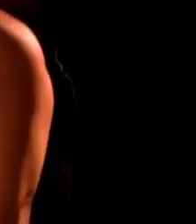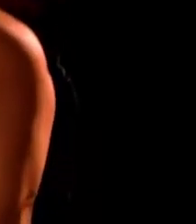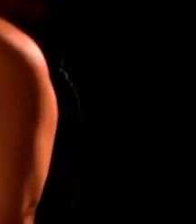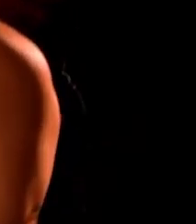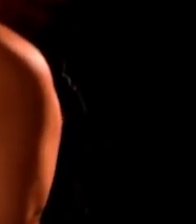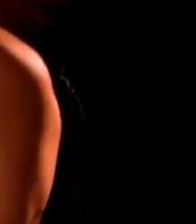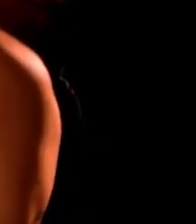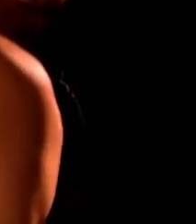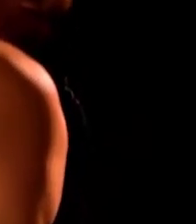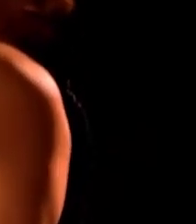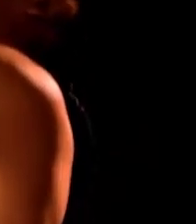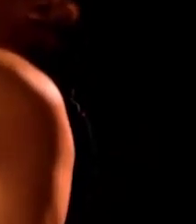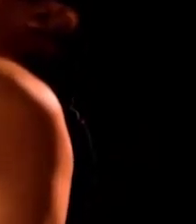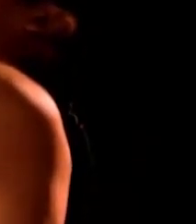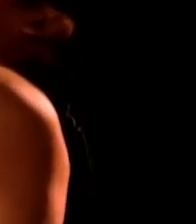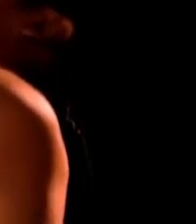no